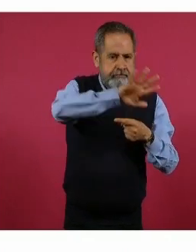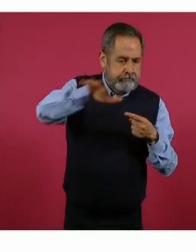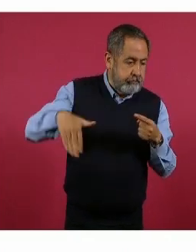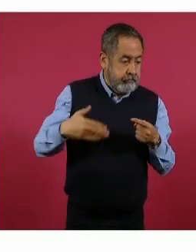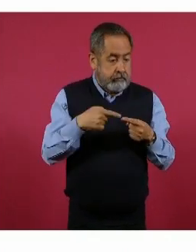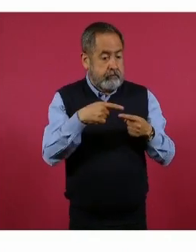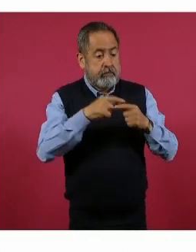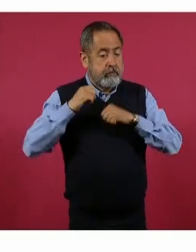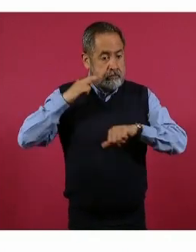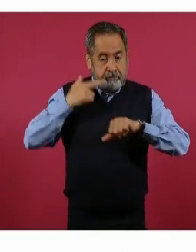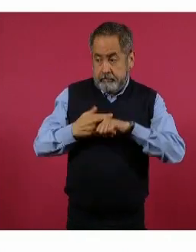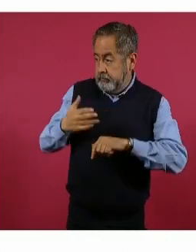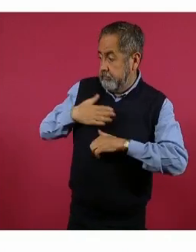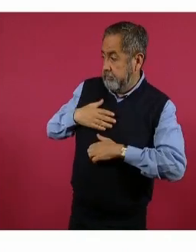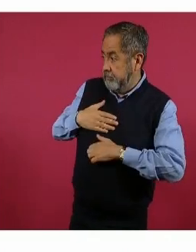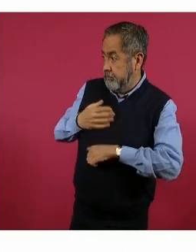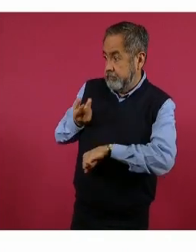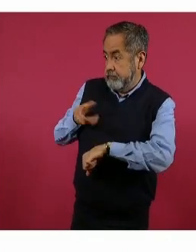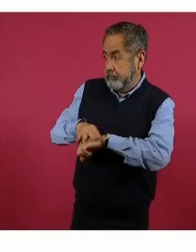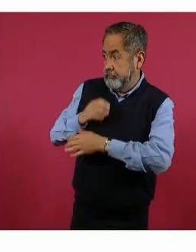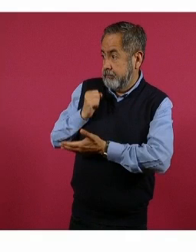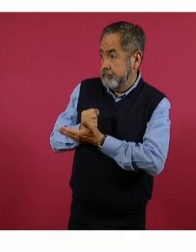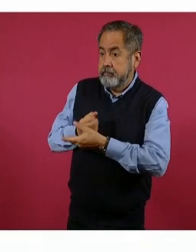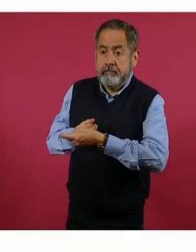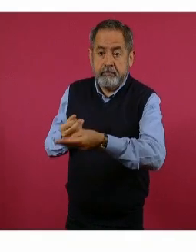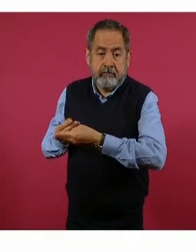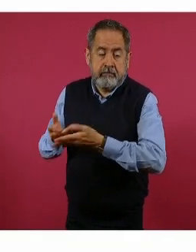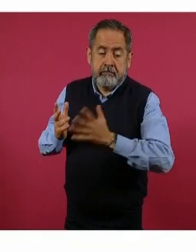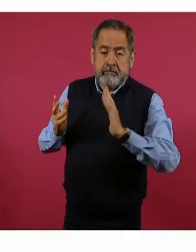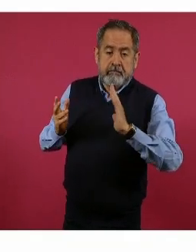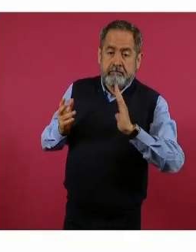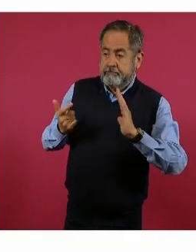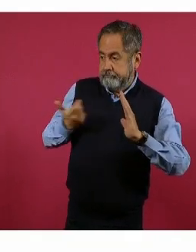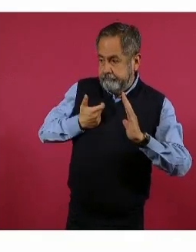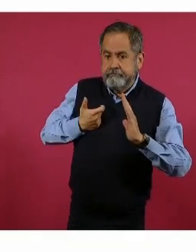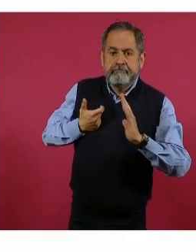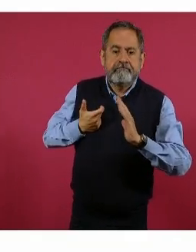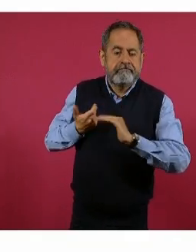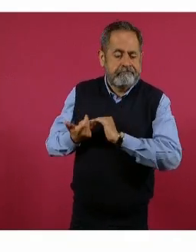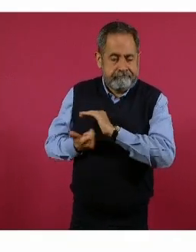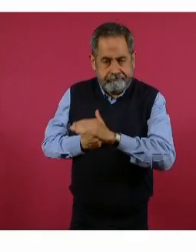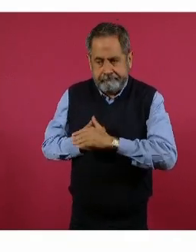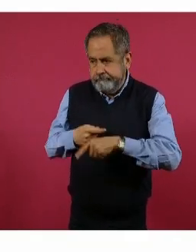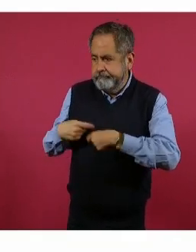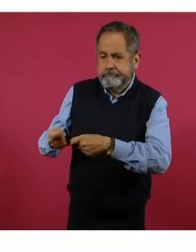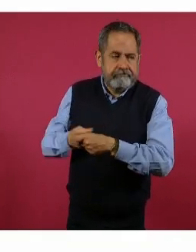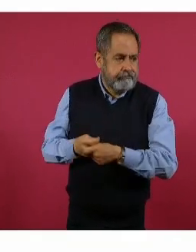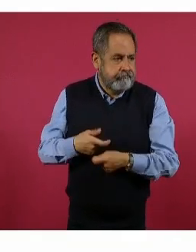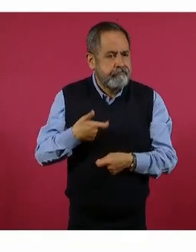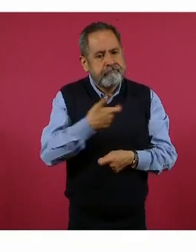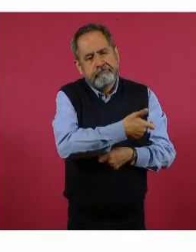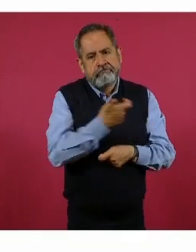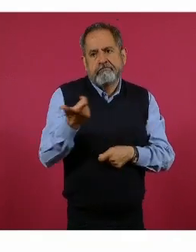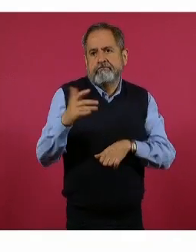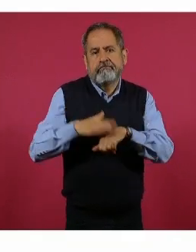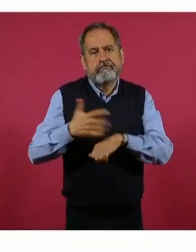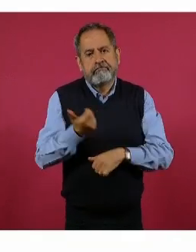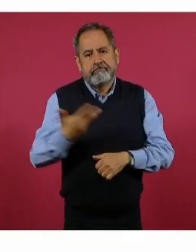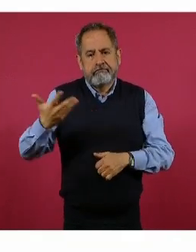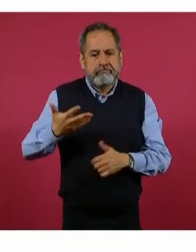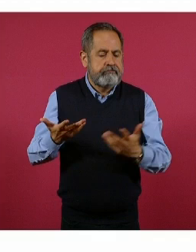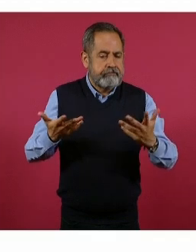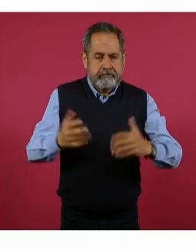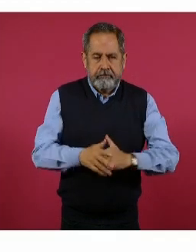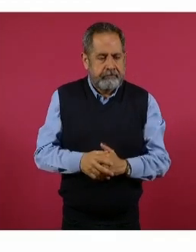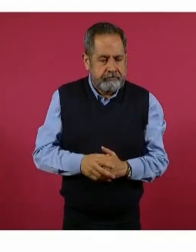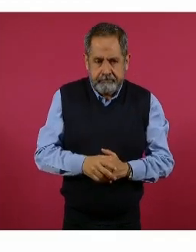de los costos de operación o muy por encima de los límites razonables de ganancias. A continuación, voy